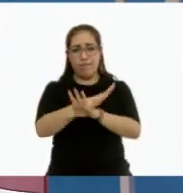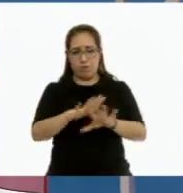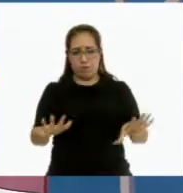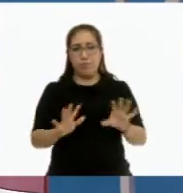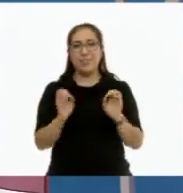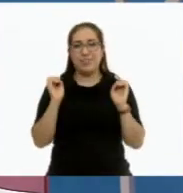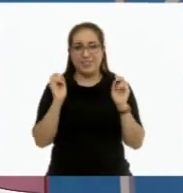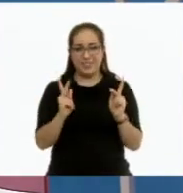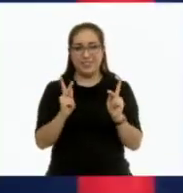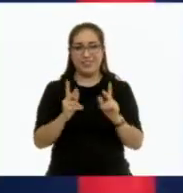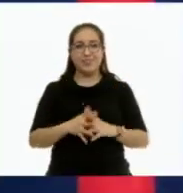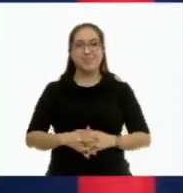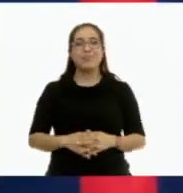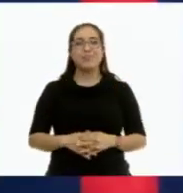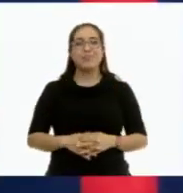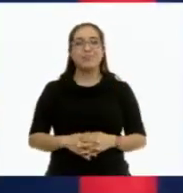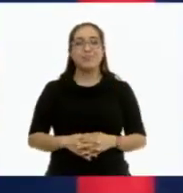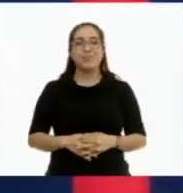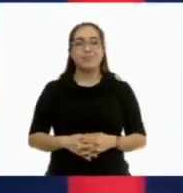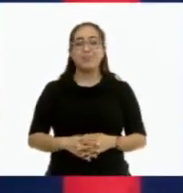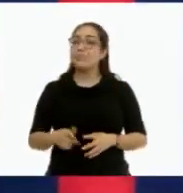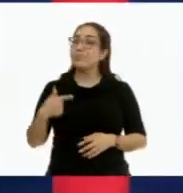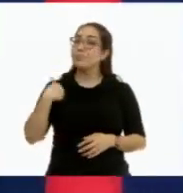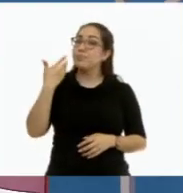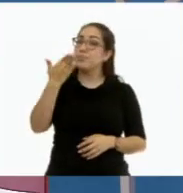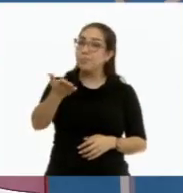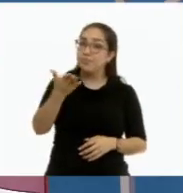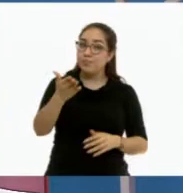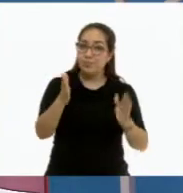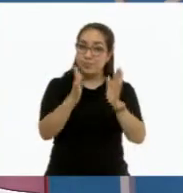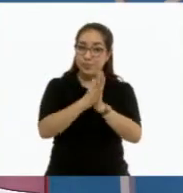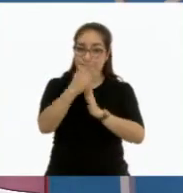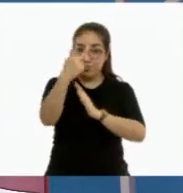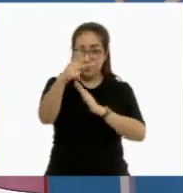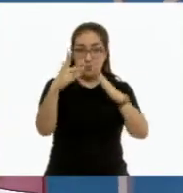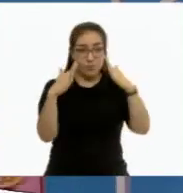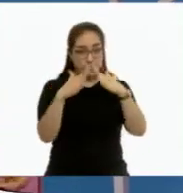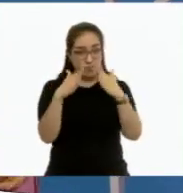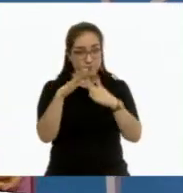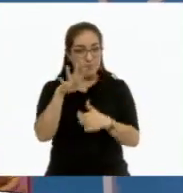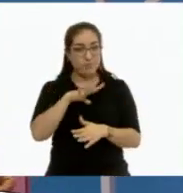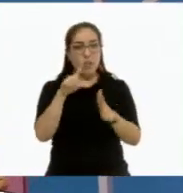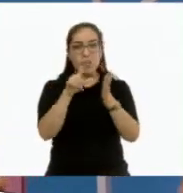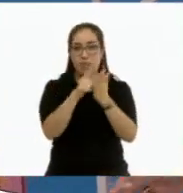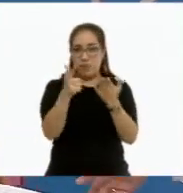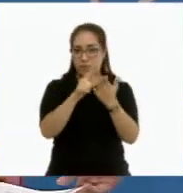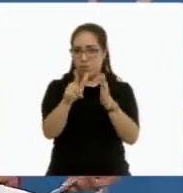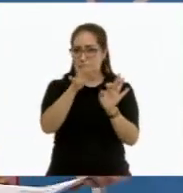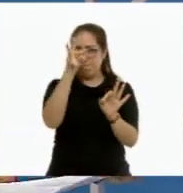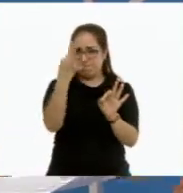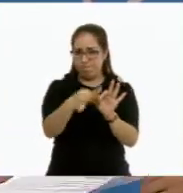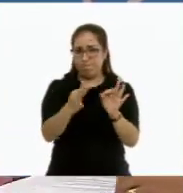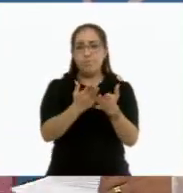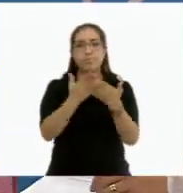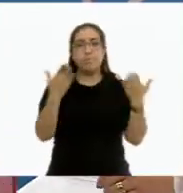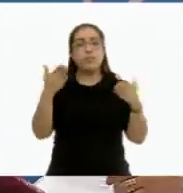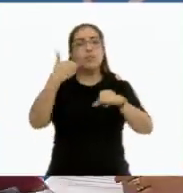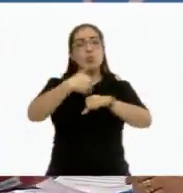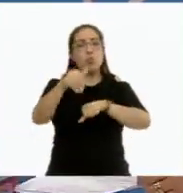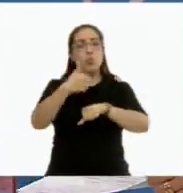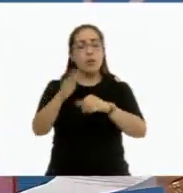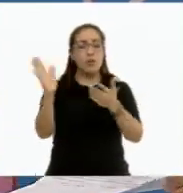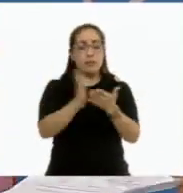María. Perfecto. Pues les voy a pedir que en casita tengan su libro listo y vamos a ir a la